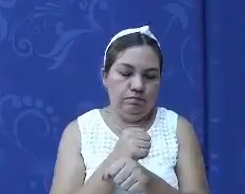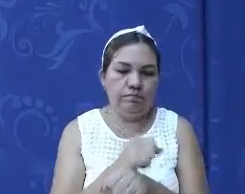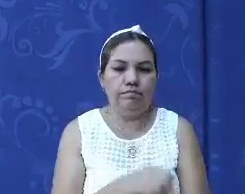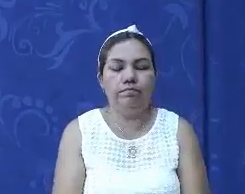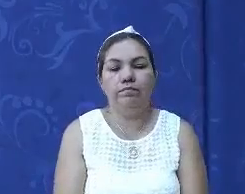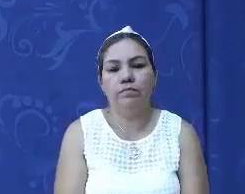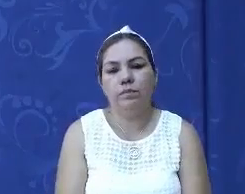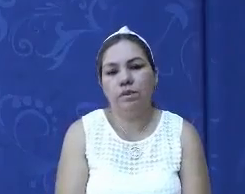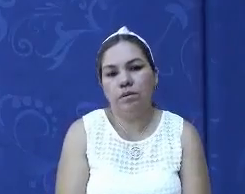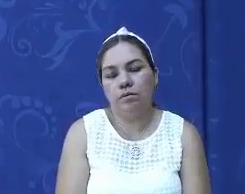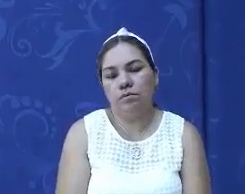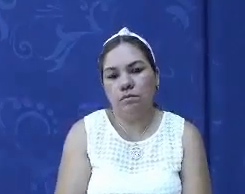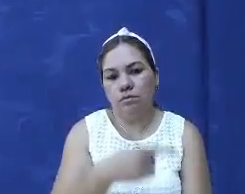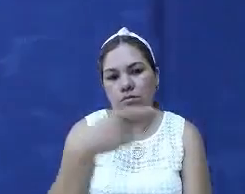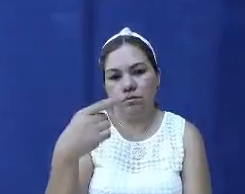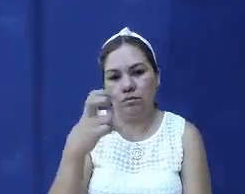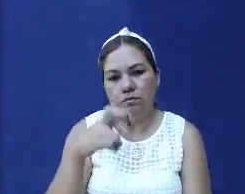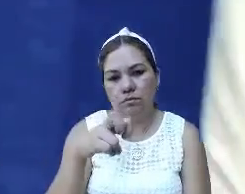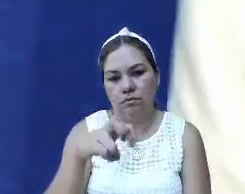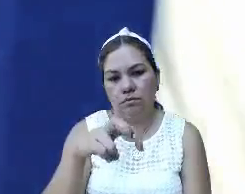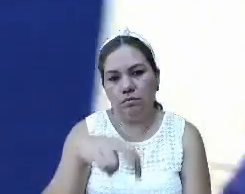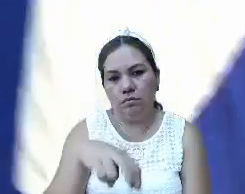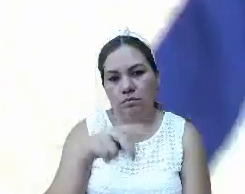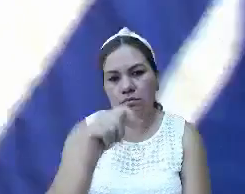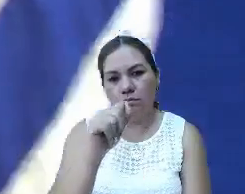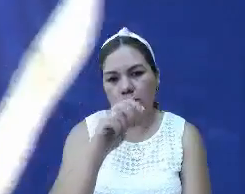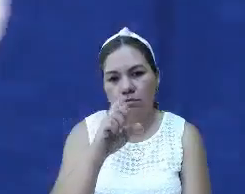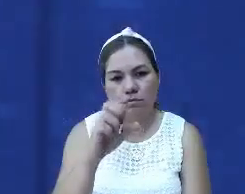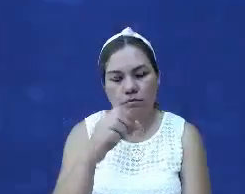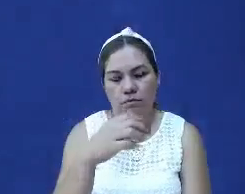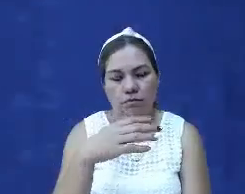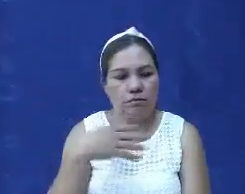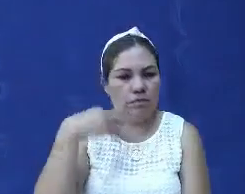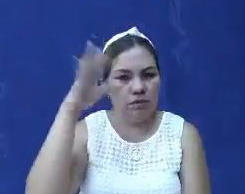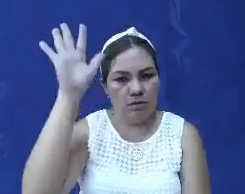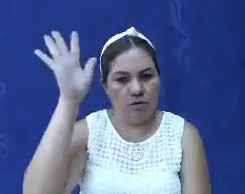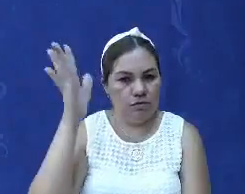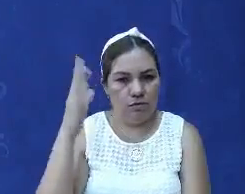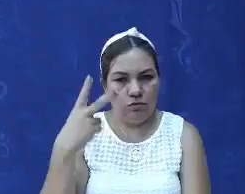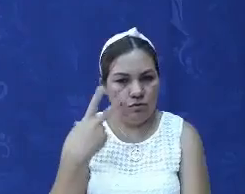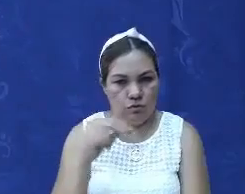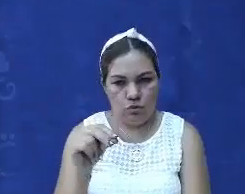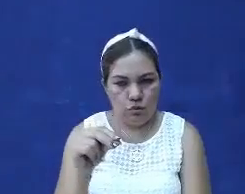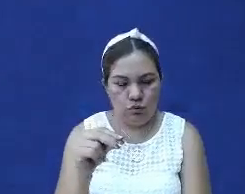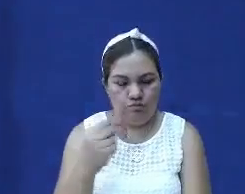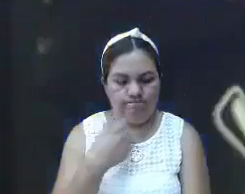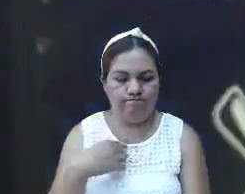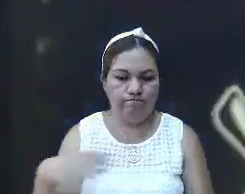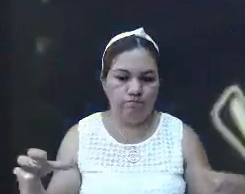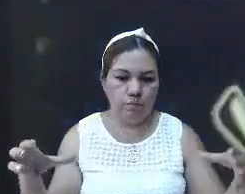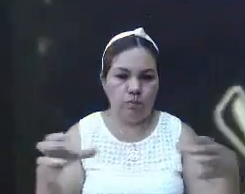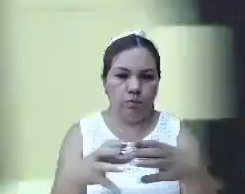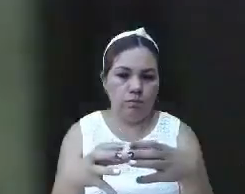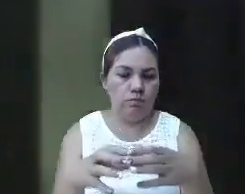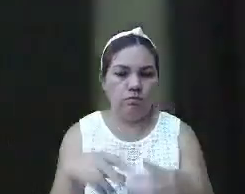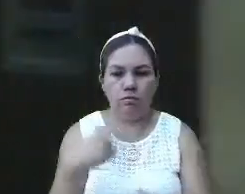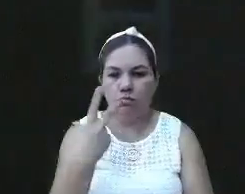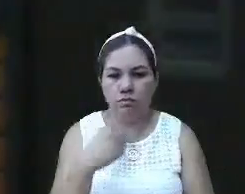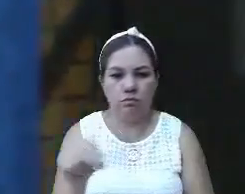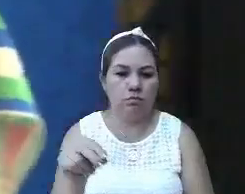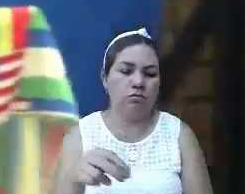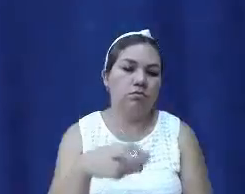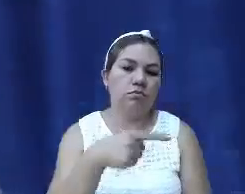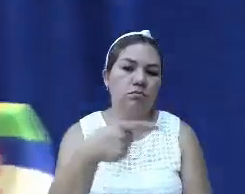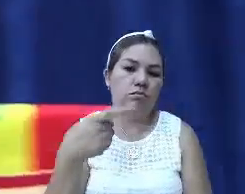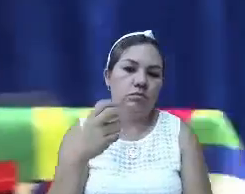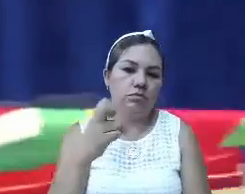hagas transacciones siendo cristiano con gente que Dios no te mandó. No te juntes con gente